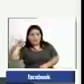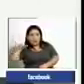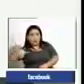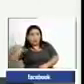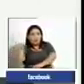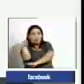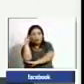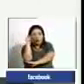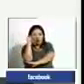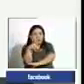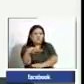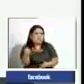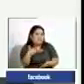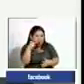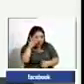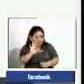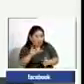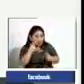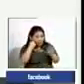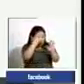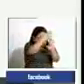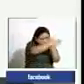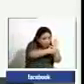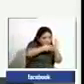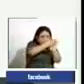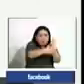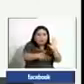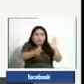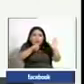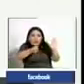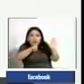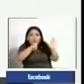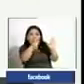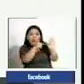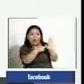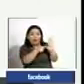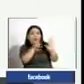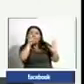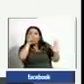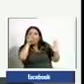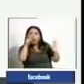Libertad. La información la vamos a tener ahí en el cuadro que está abajo del tuit del presidente,